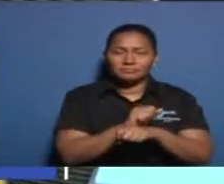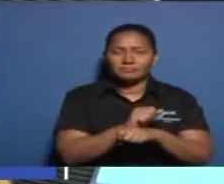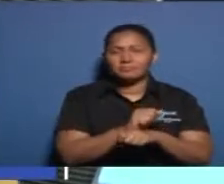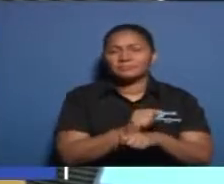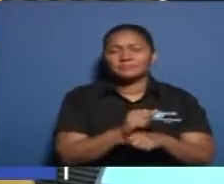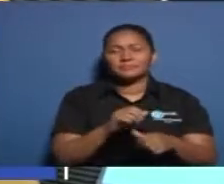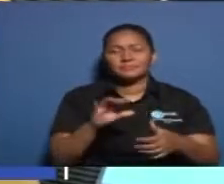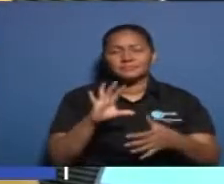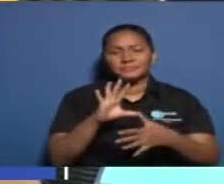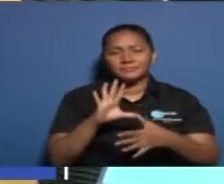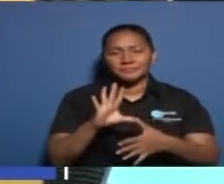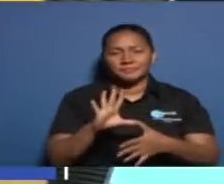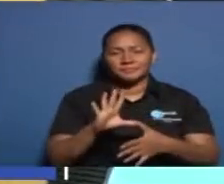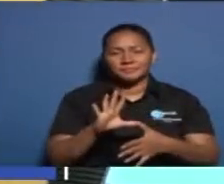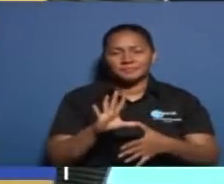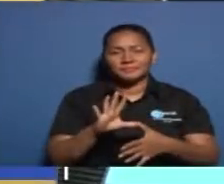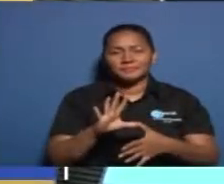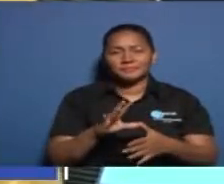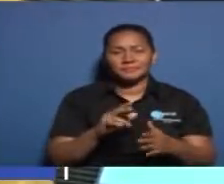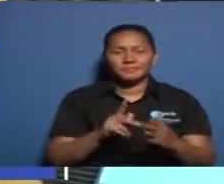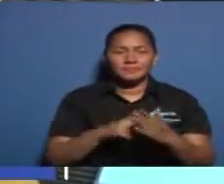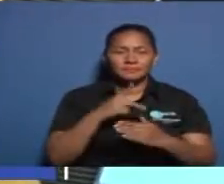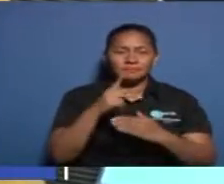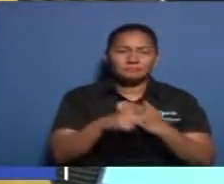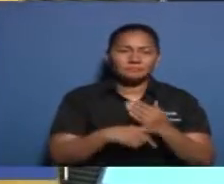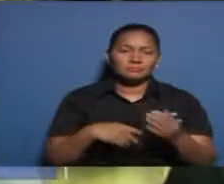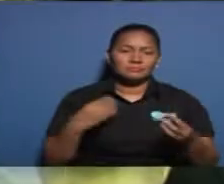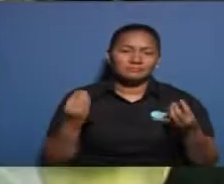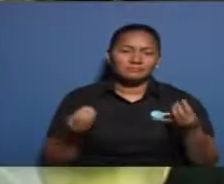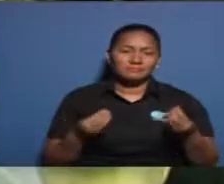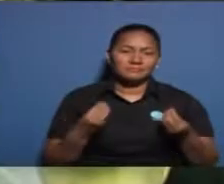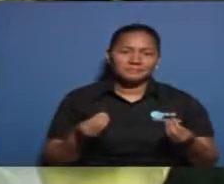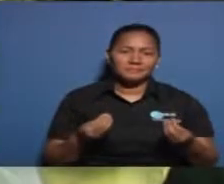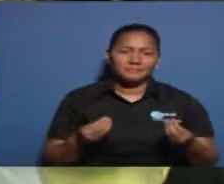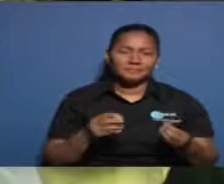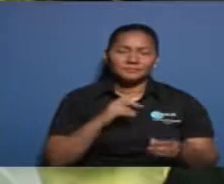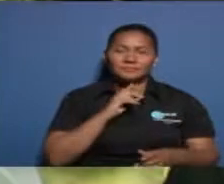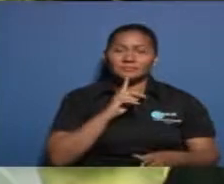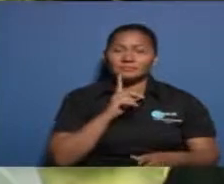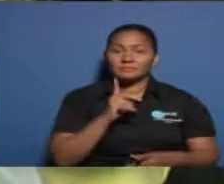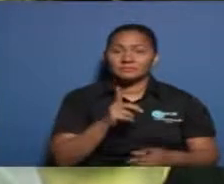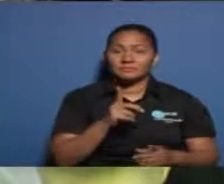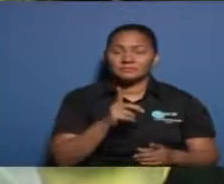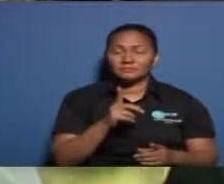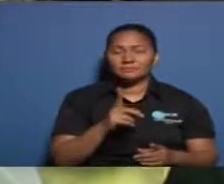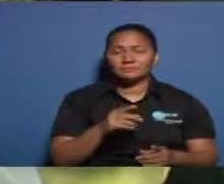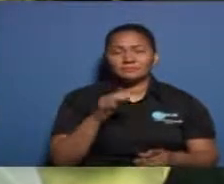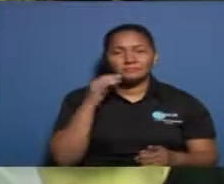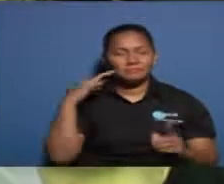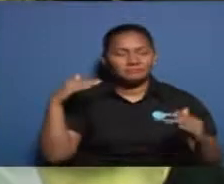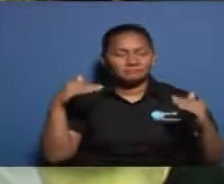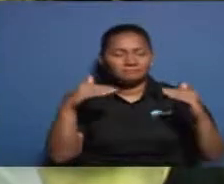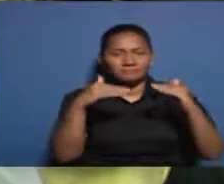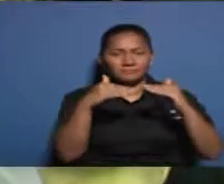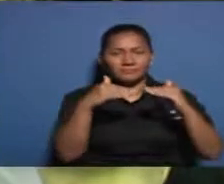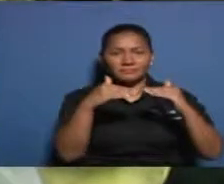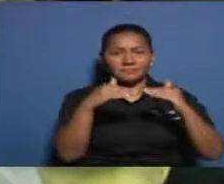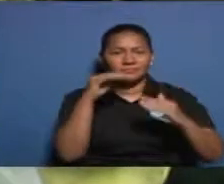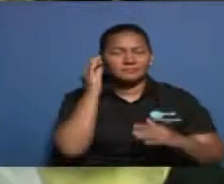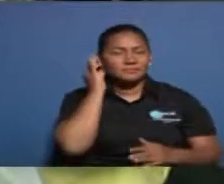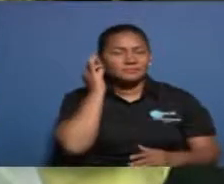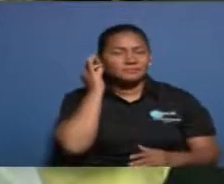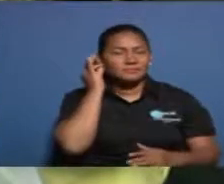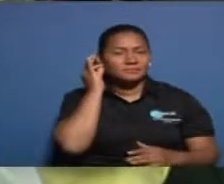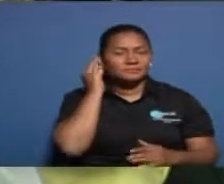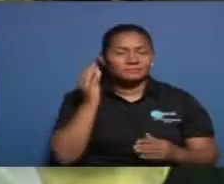francisco definitivamente que un programa que da para muchos muchos árabes porque hablar de los logros de la mujer y también los retos que todavía nos faltan eso